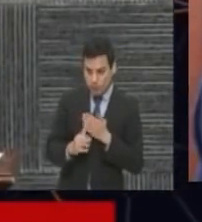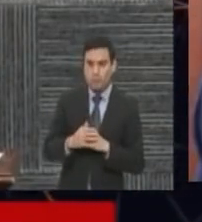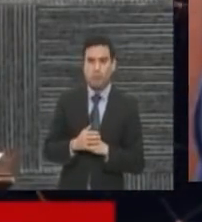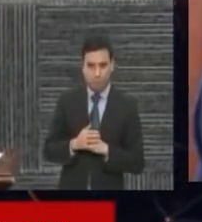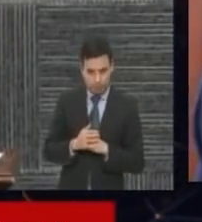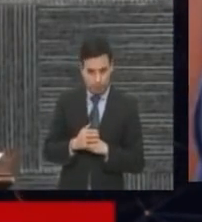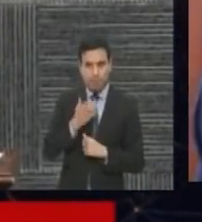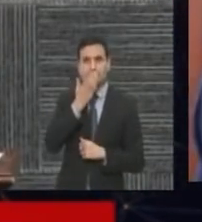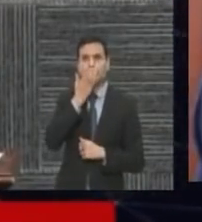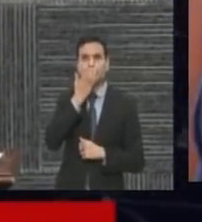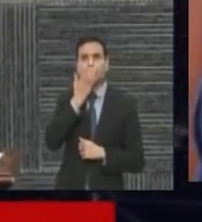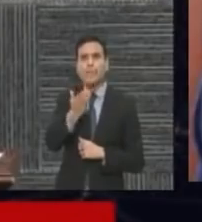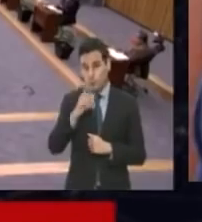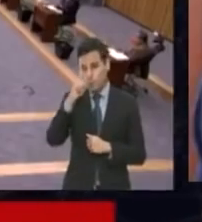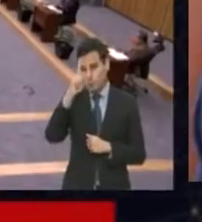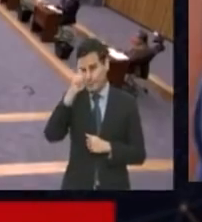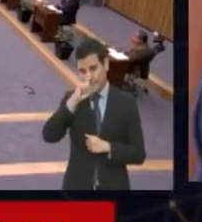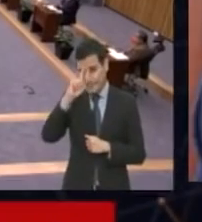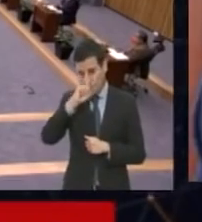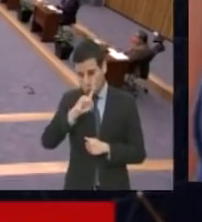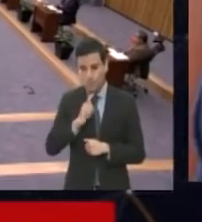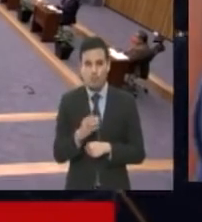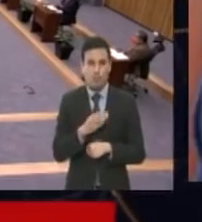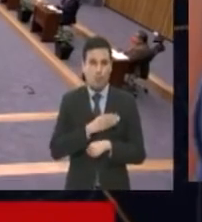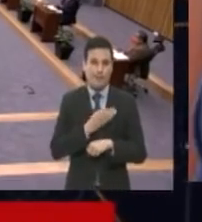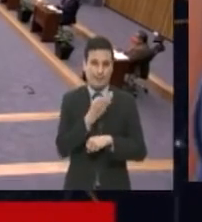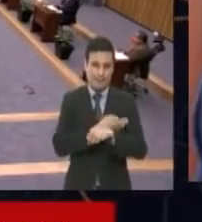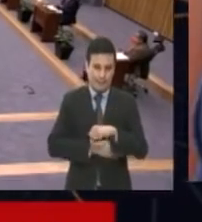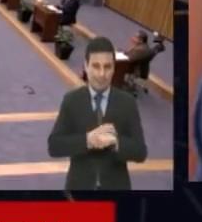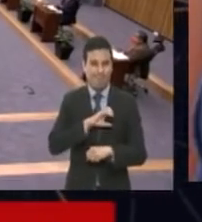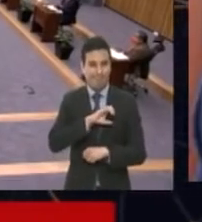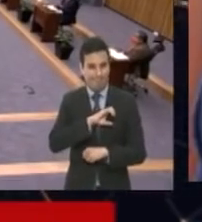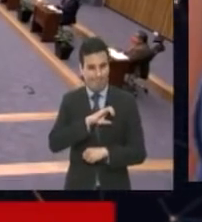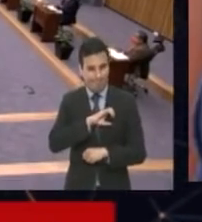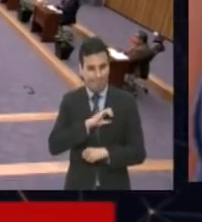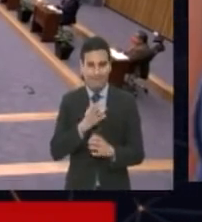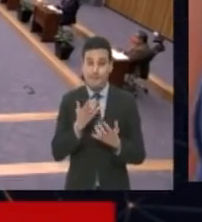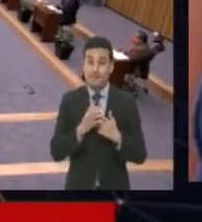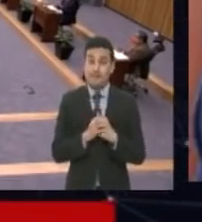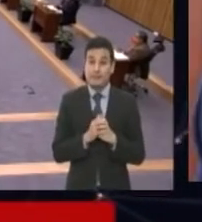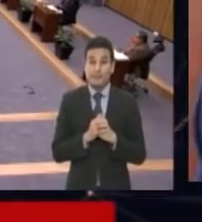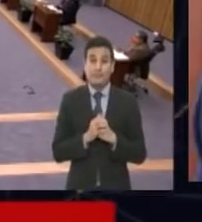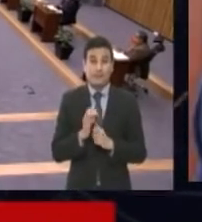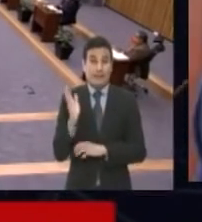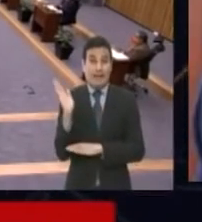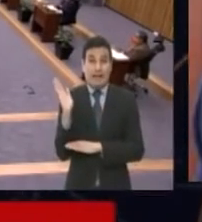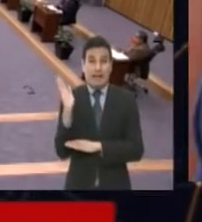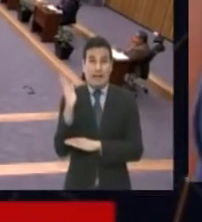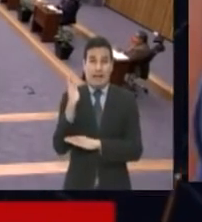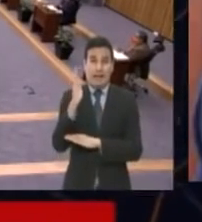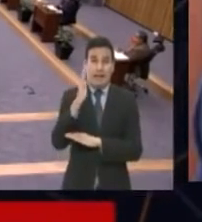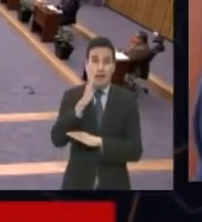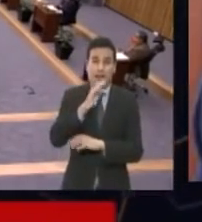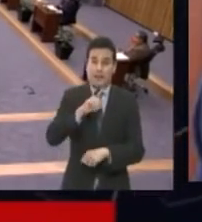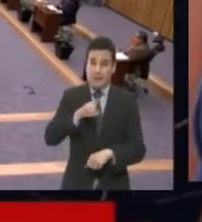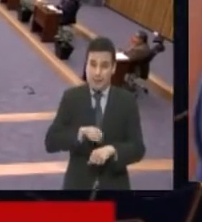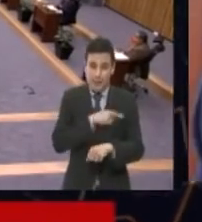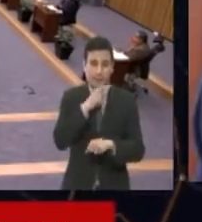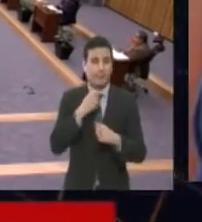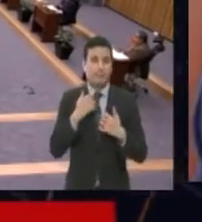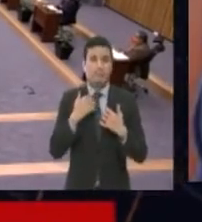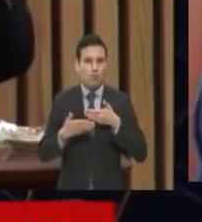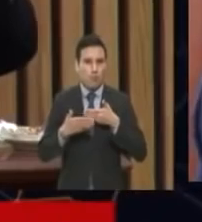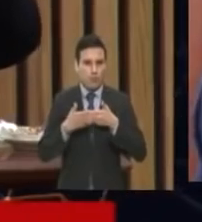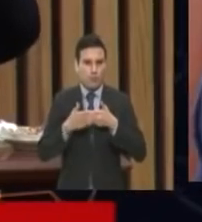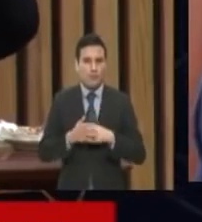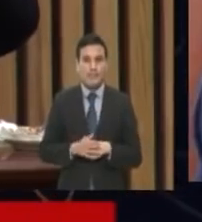asumir posiciones fatales y desencuentros totales. Hay que buscar soluciones